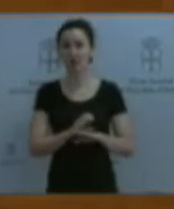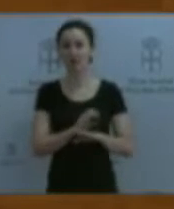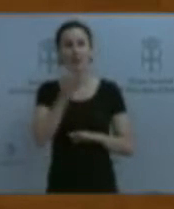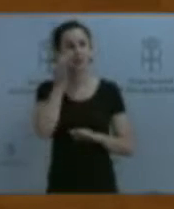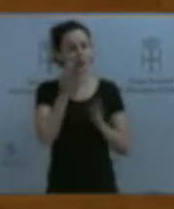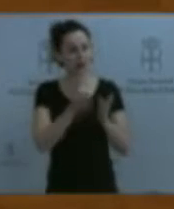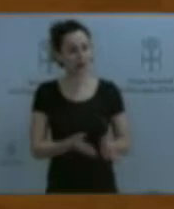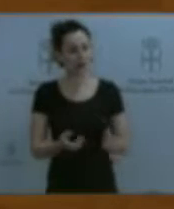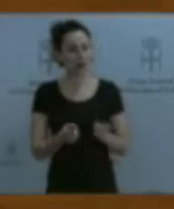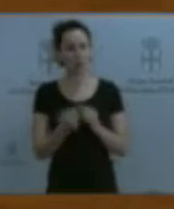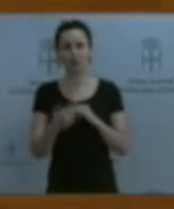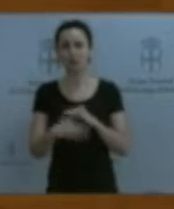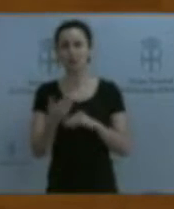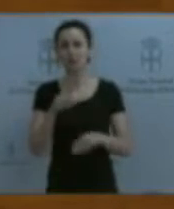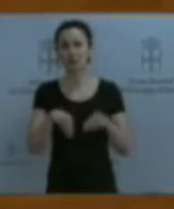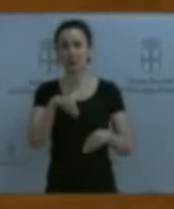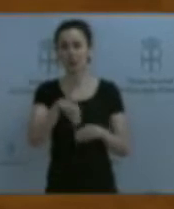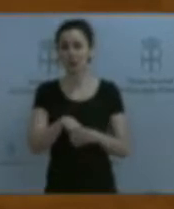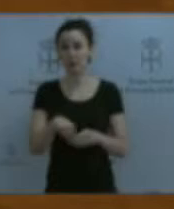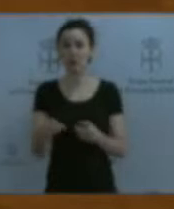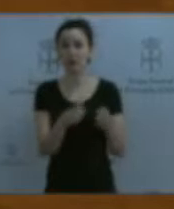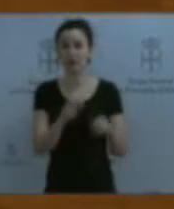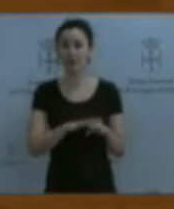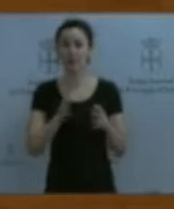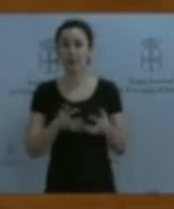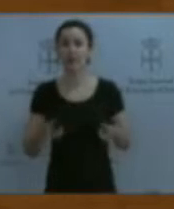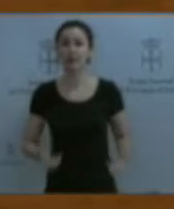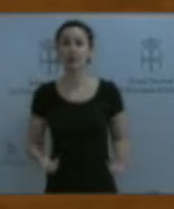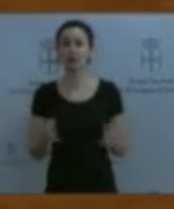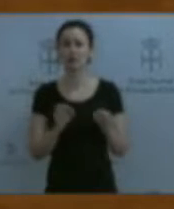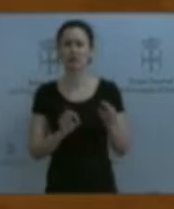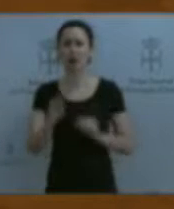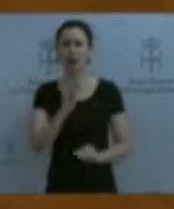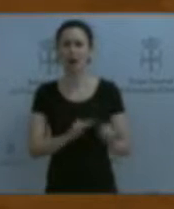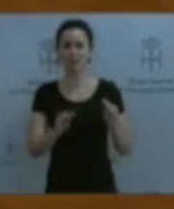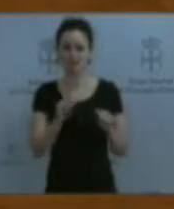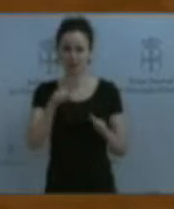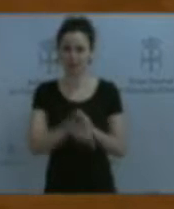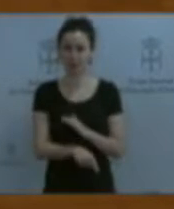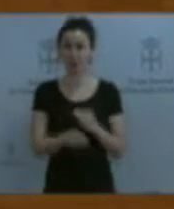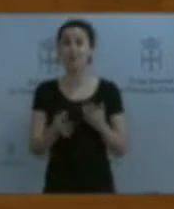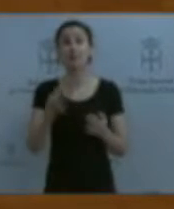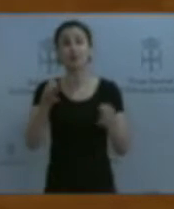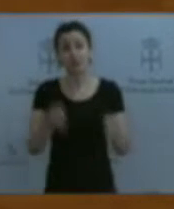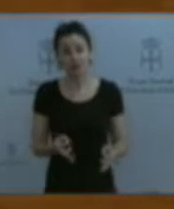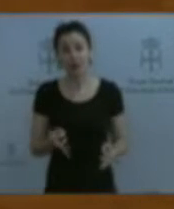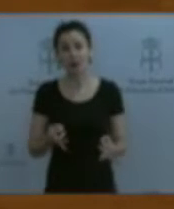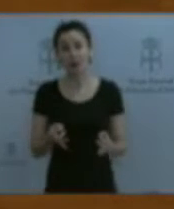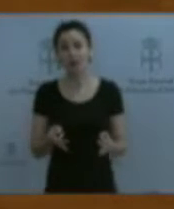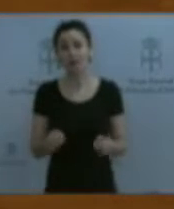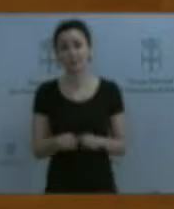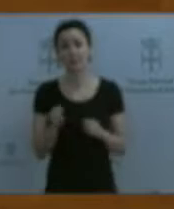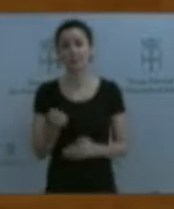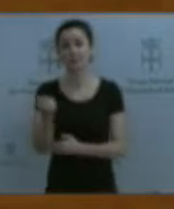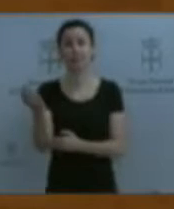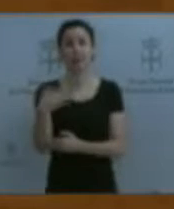puede que a corto plazo cuenten con los votos necesarios para impulsar un texto que necesita profundos cambios, pero asegúrense de que no terminen quedándose sin avales,